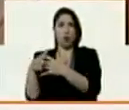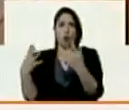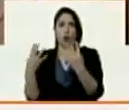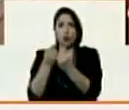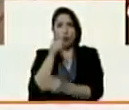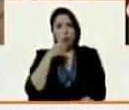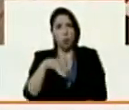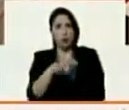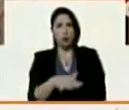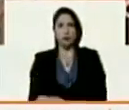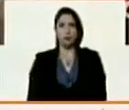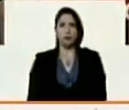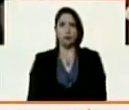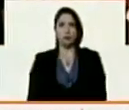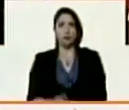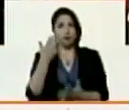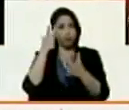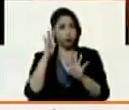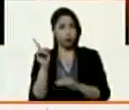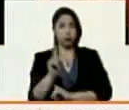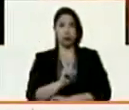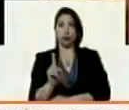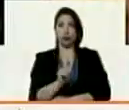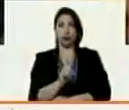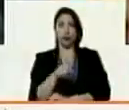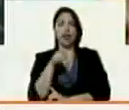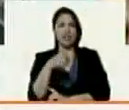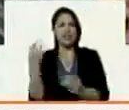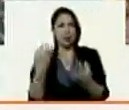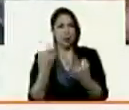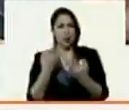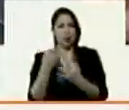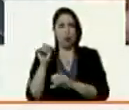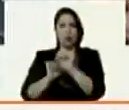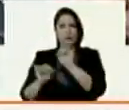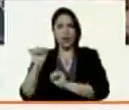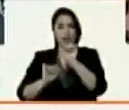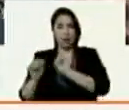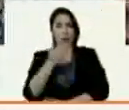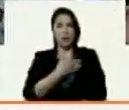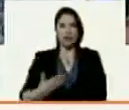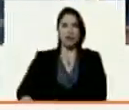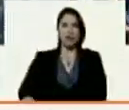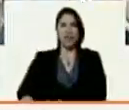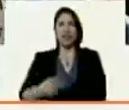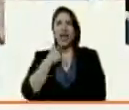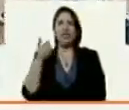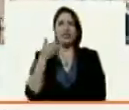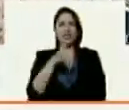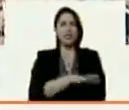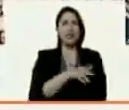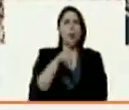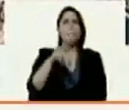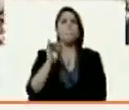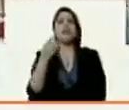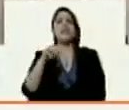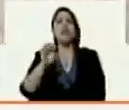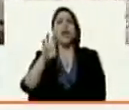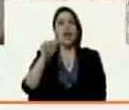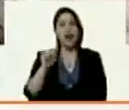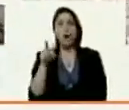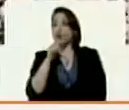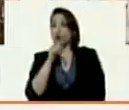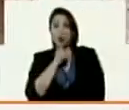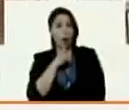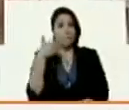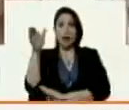pueblo. Es probable, no, es seguro que está defendiendo al presidente asesino Piñera. Pero no hay una bandera en